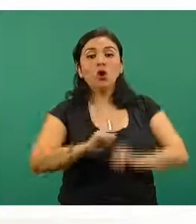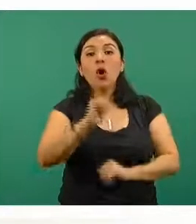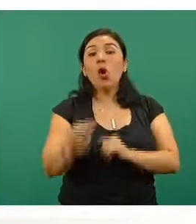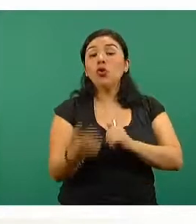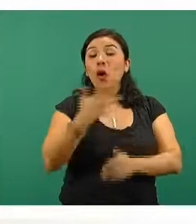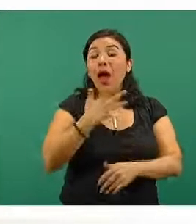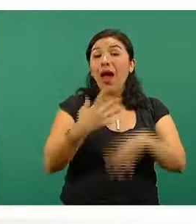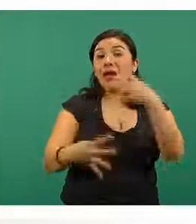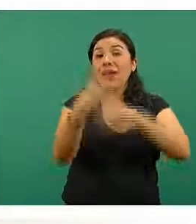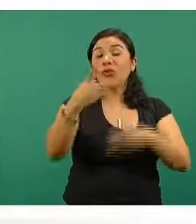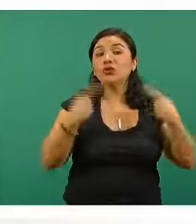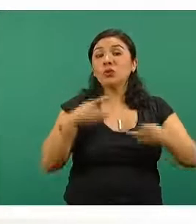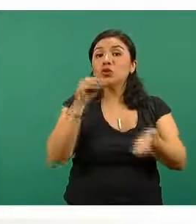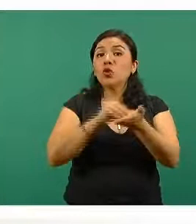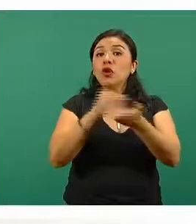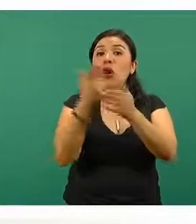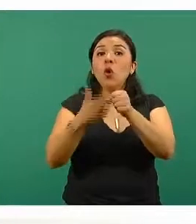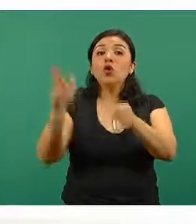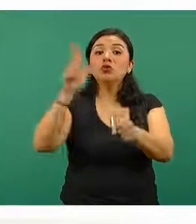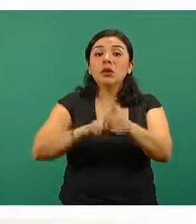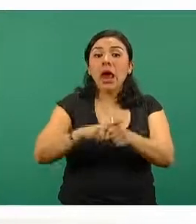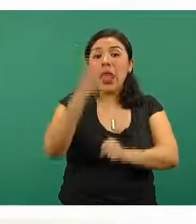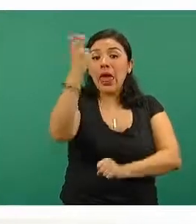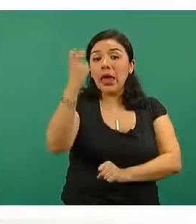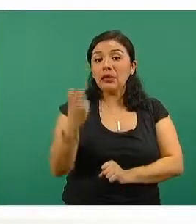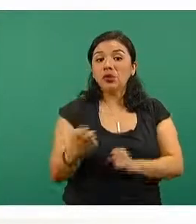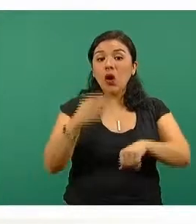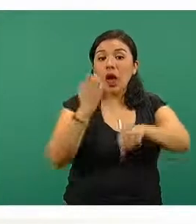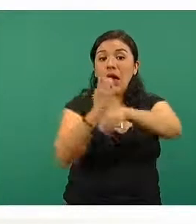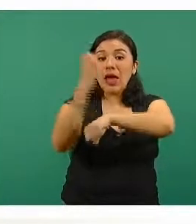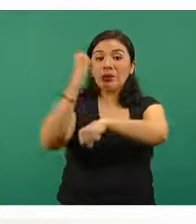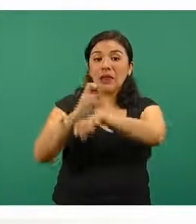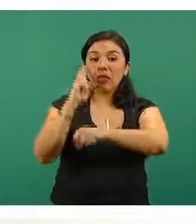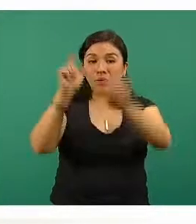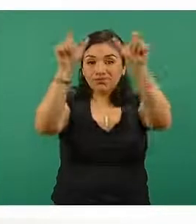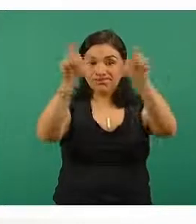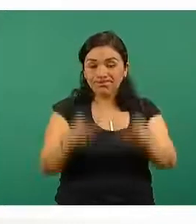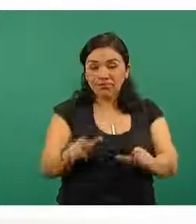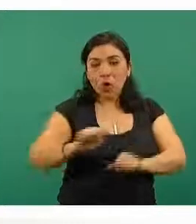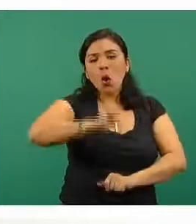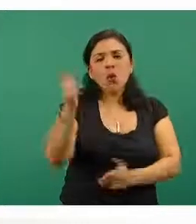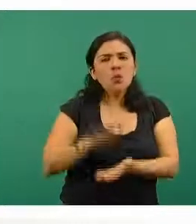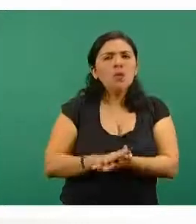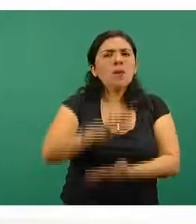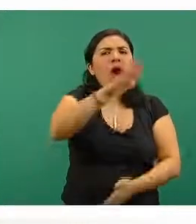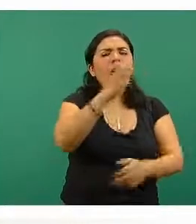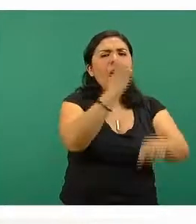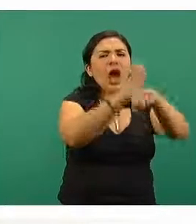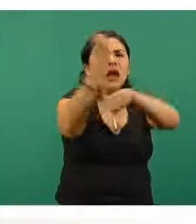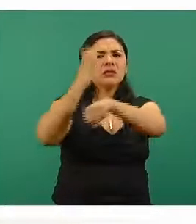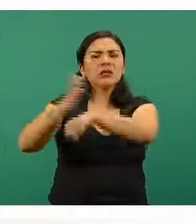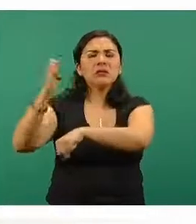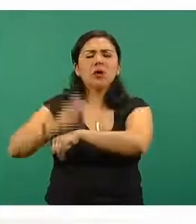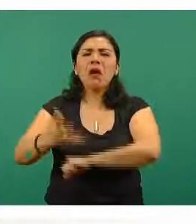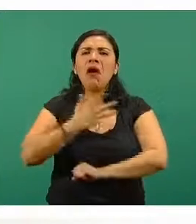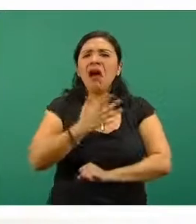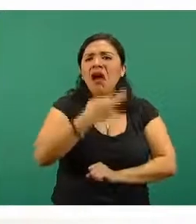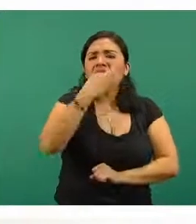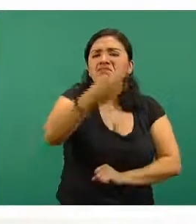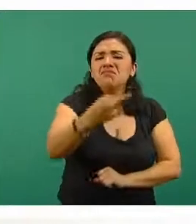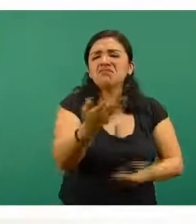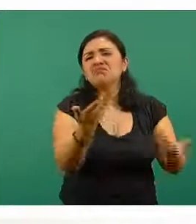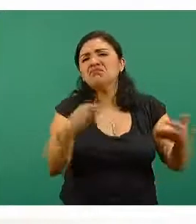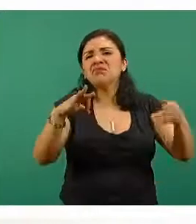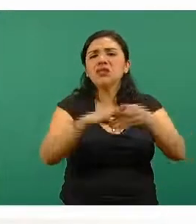están hospitalizados en estas entidades federativas, y pues la gran mayoría de las entidades han reportado al menos un